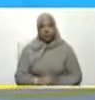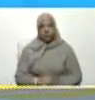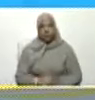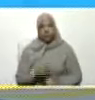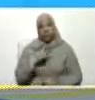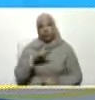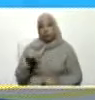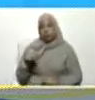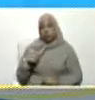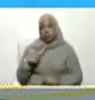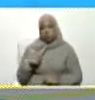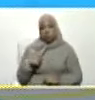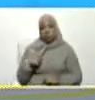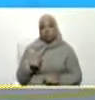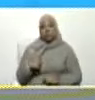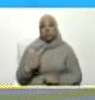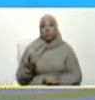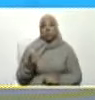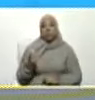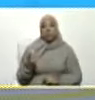nosotros somos la